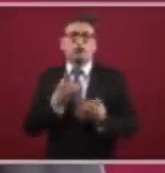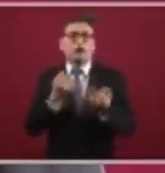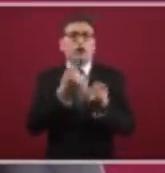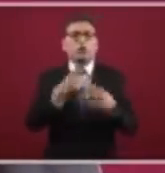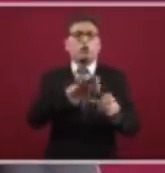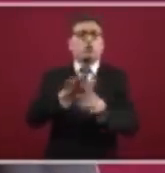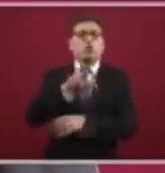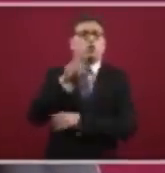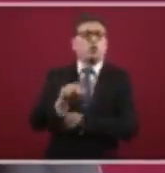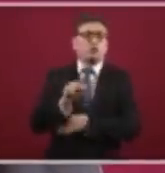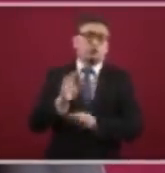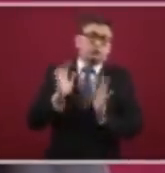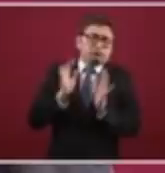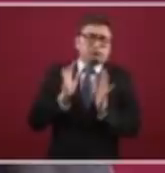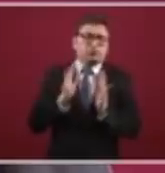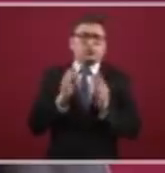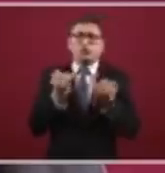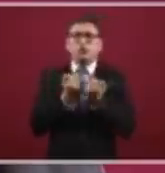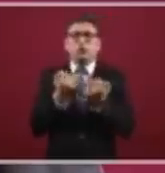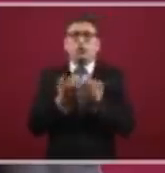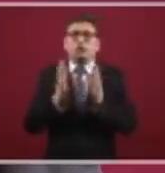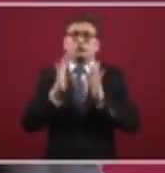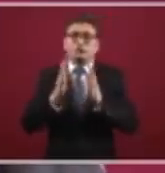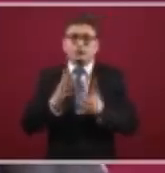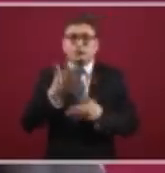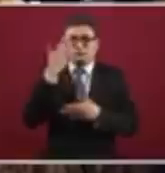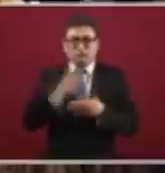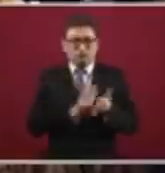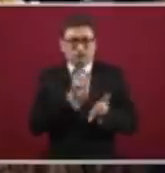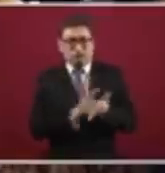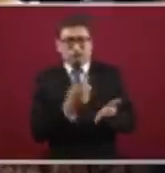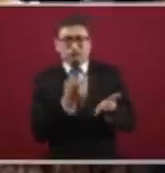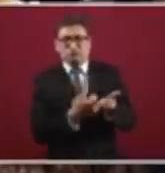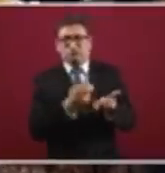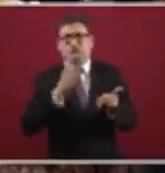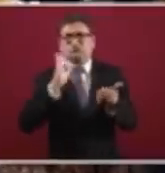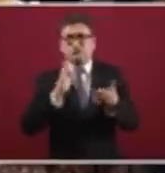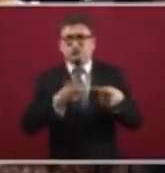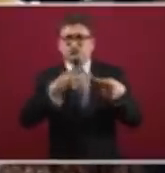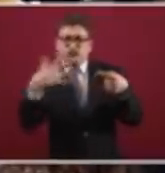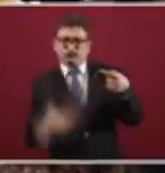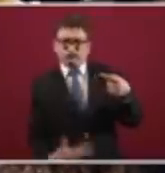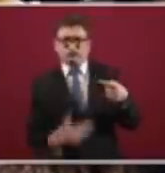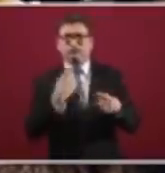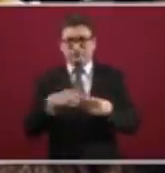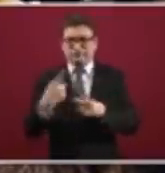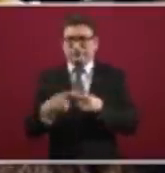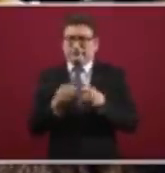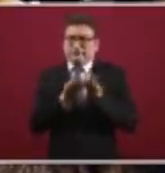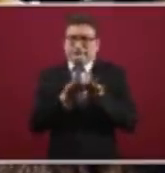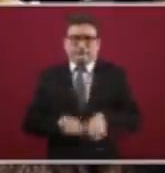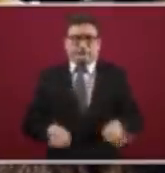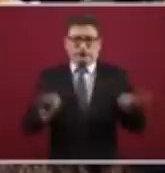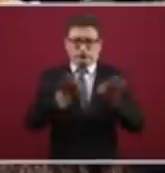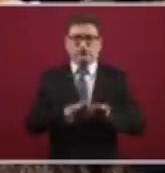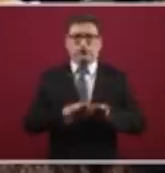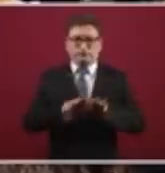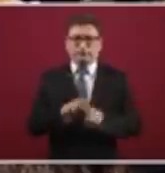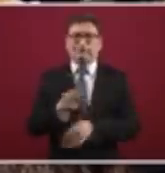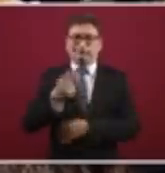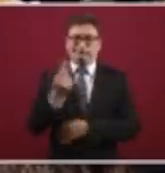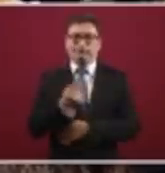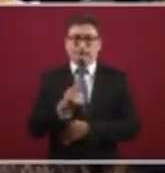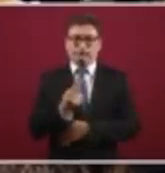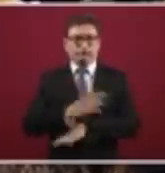este tenemos este marco legal que era importante necesario